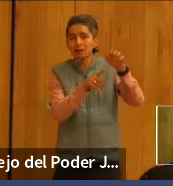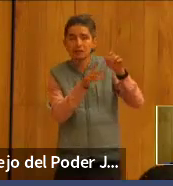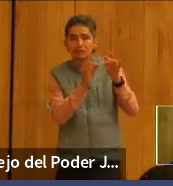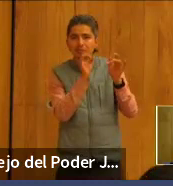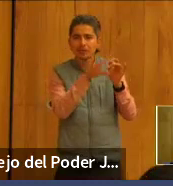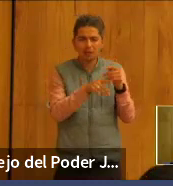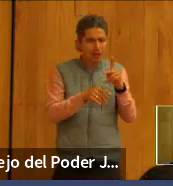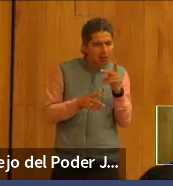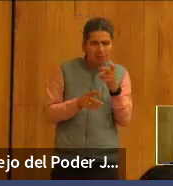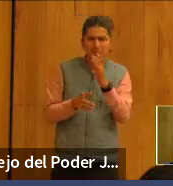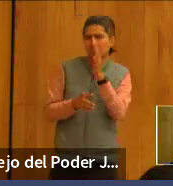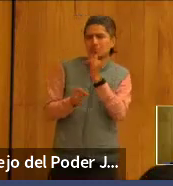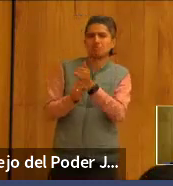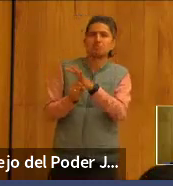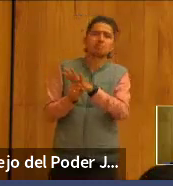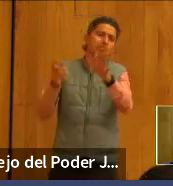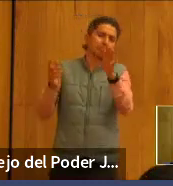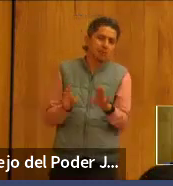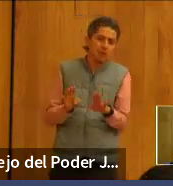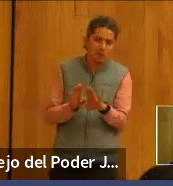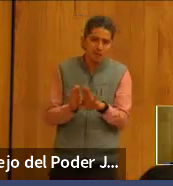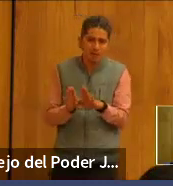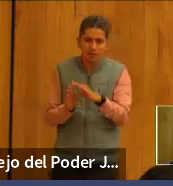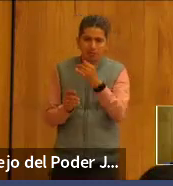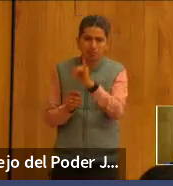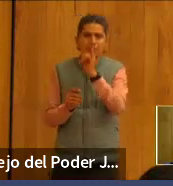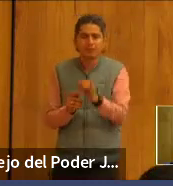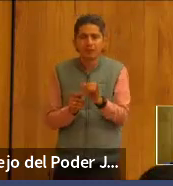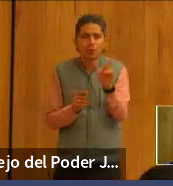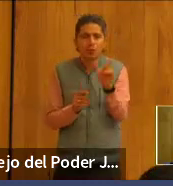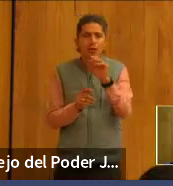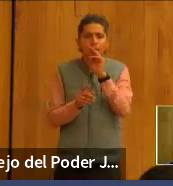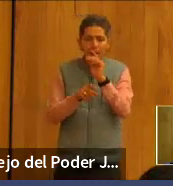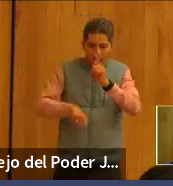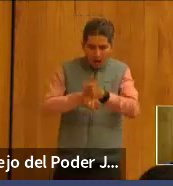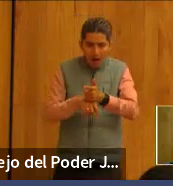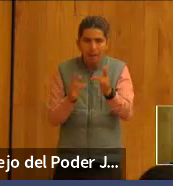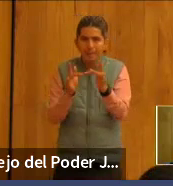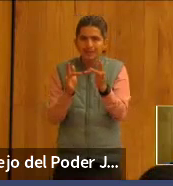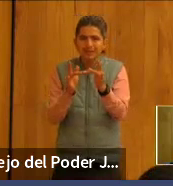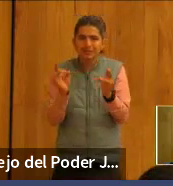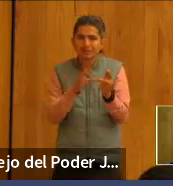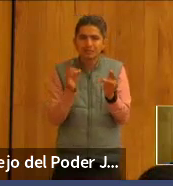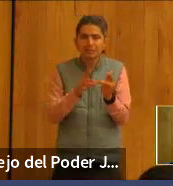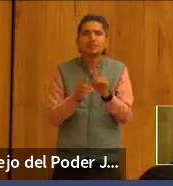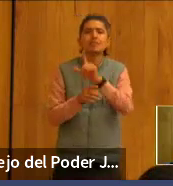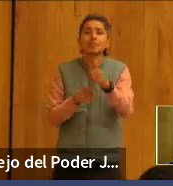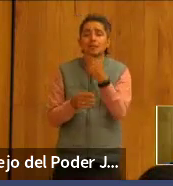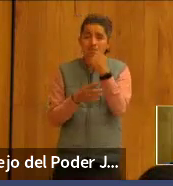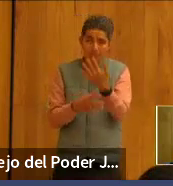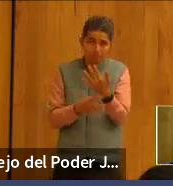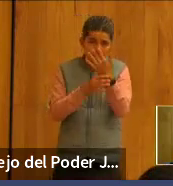eso no es posible porque surge todo a partir de que ella descubre los mensajes. Y además la víctima señala